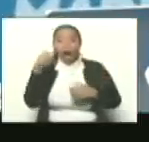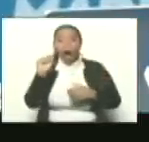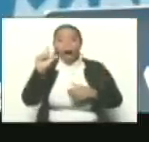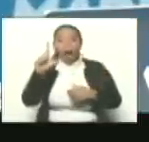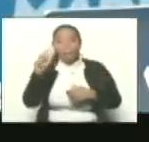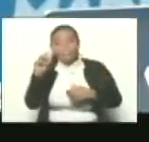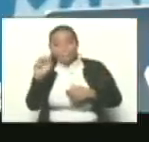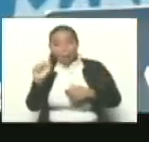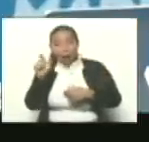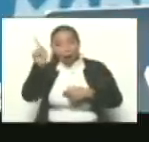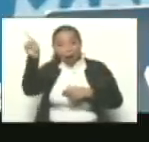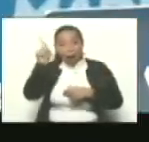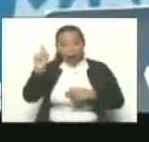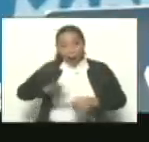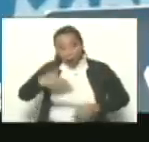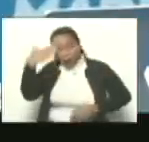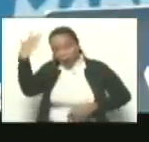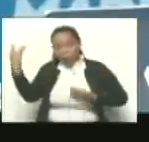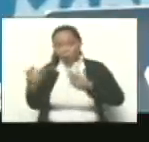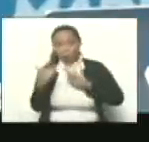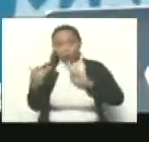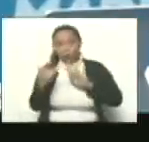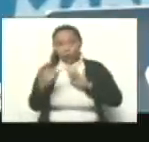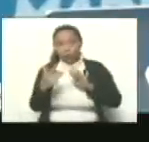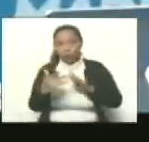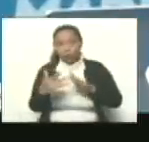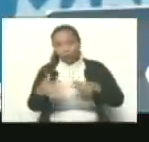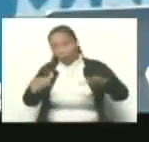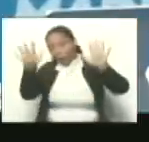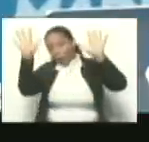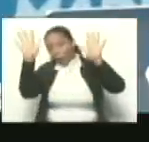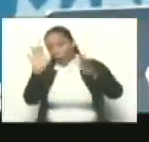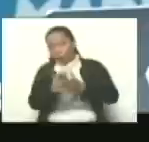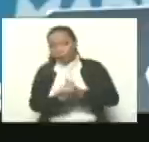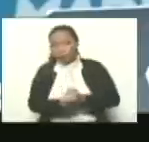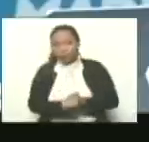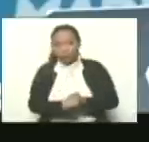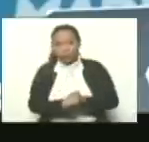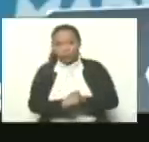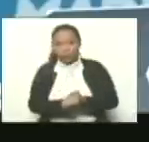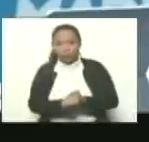Maduro Más va para el mundo árabe. Ah, naguará, pues.